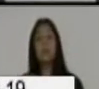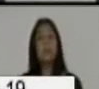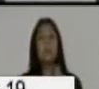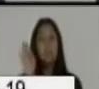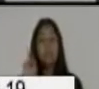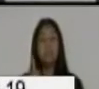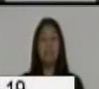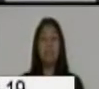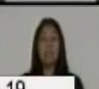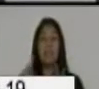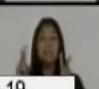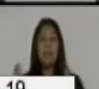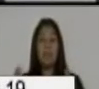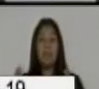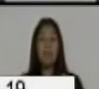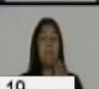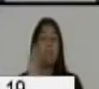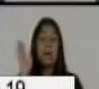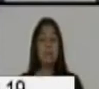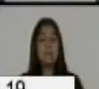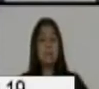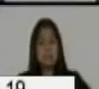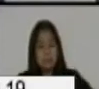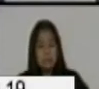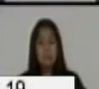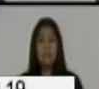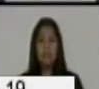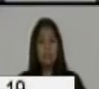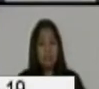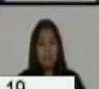de la desnutrición hay, que es en el interior del país.